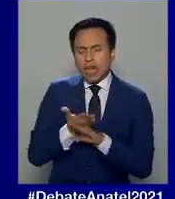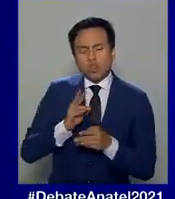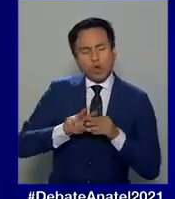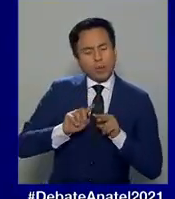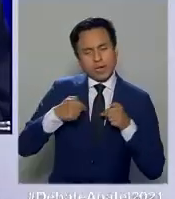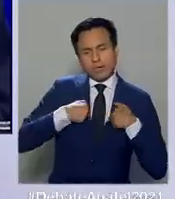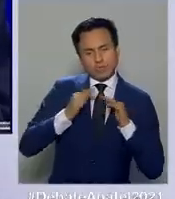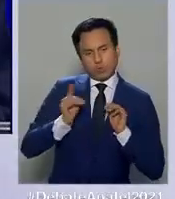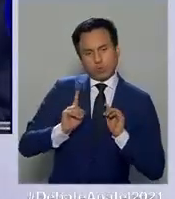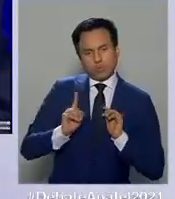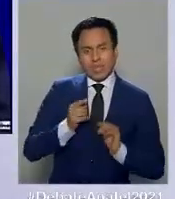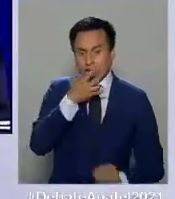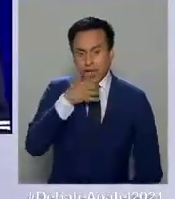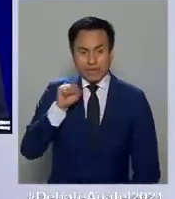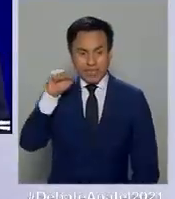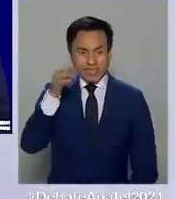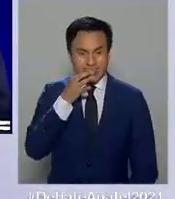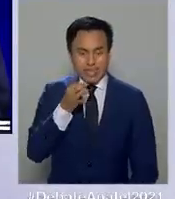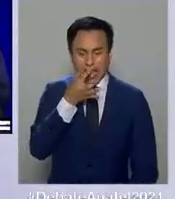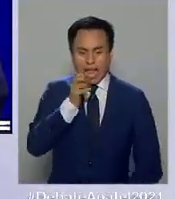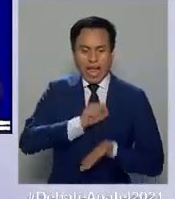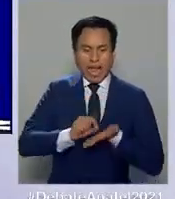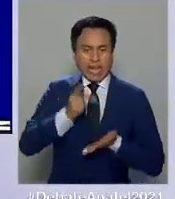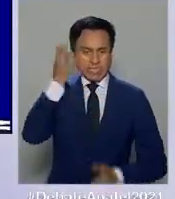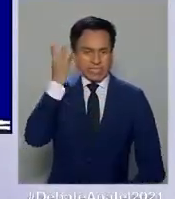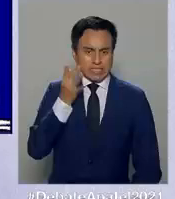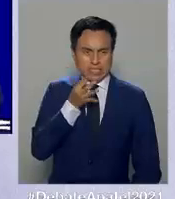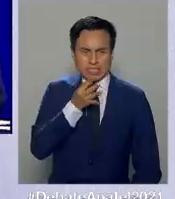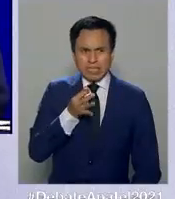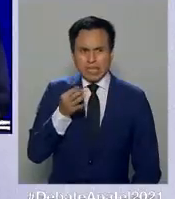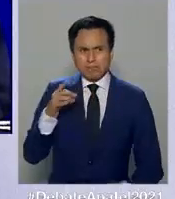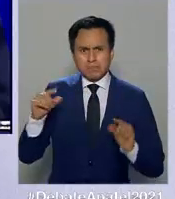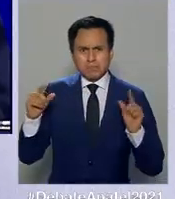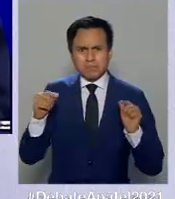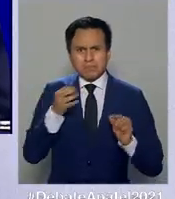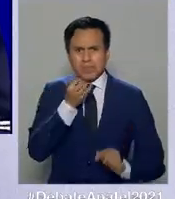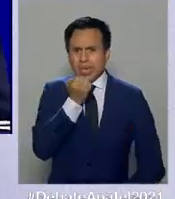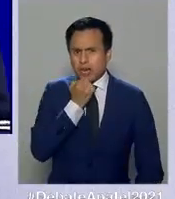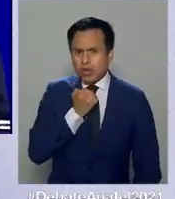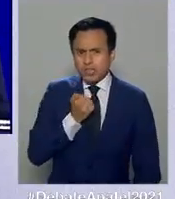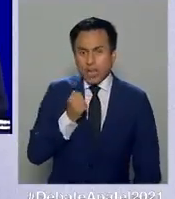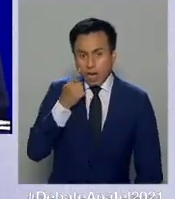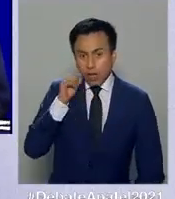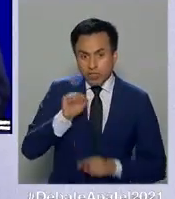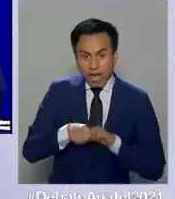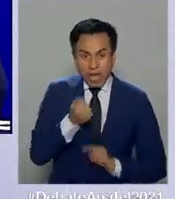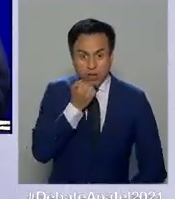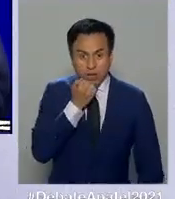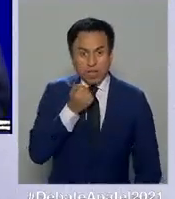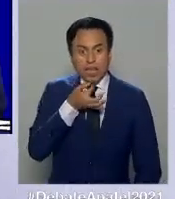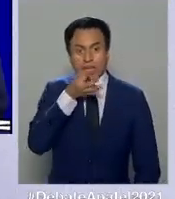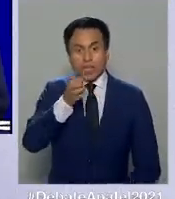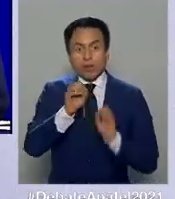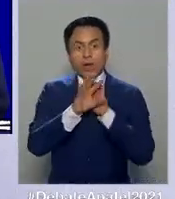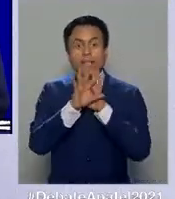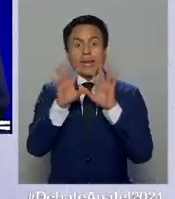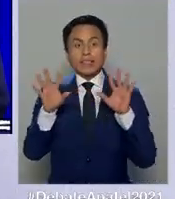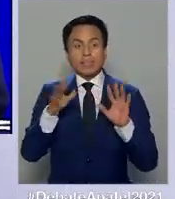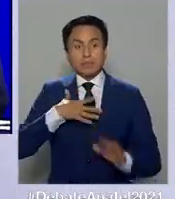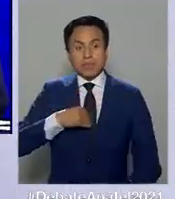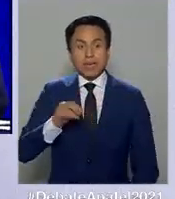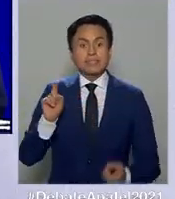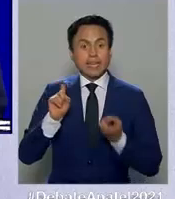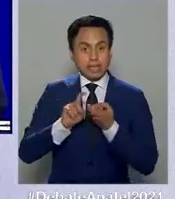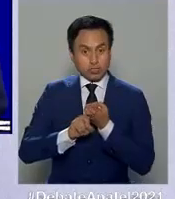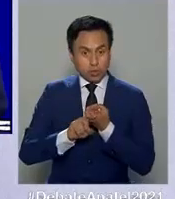hicieran. Gabriel, tú dices que has cometido errores en la vida. Si lo reconoces, lo reconoces como un error. Quiero aclarártelo. Mi hija se